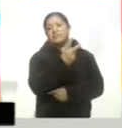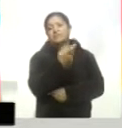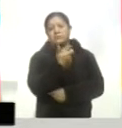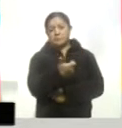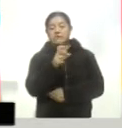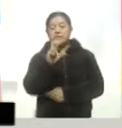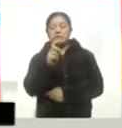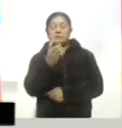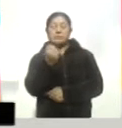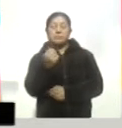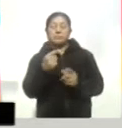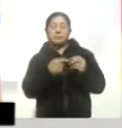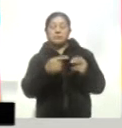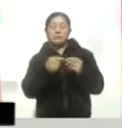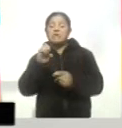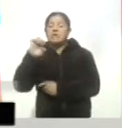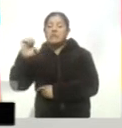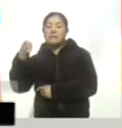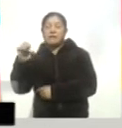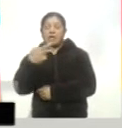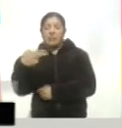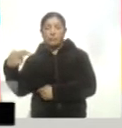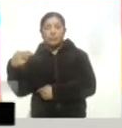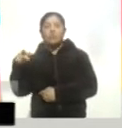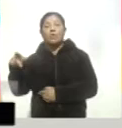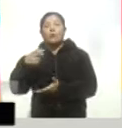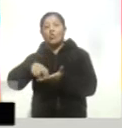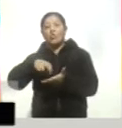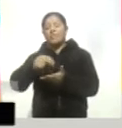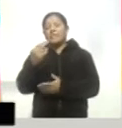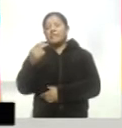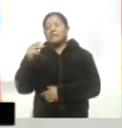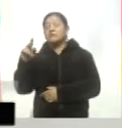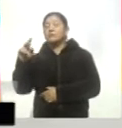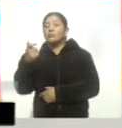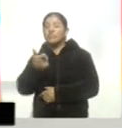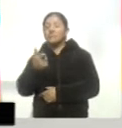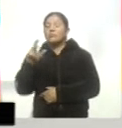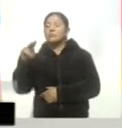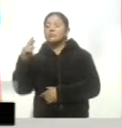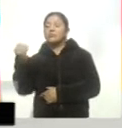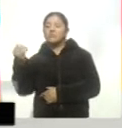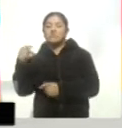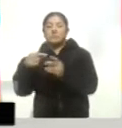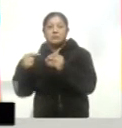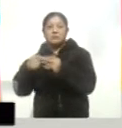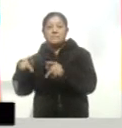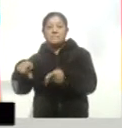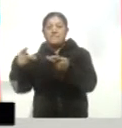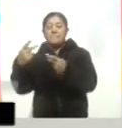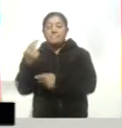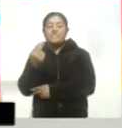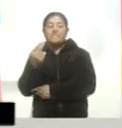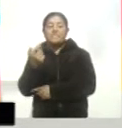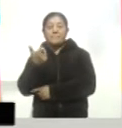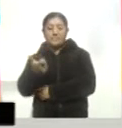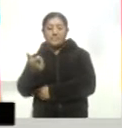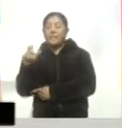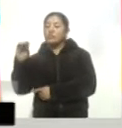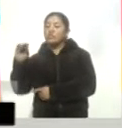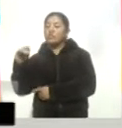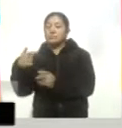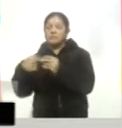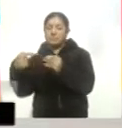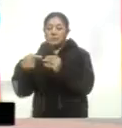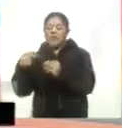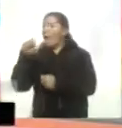con 39 centavos. El euro se mantiene a la compra en 25 pesos con 89 centavos, a la venta 25 pesos con 90 centavos.